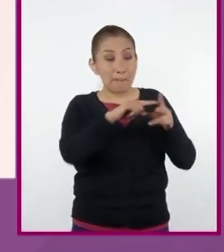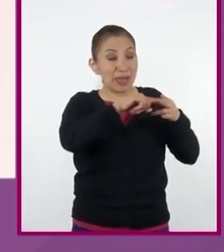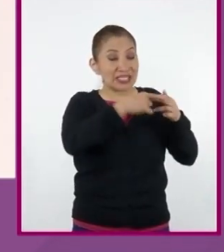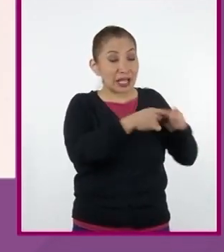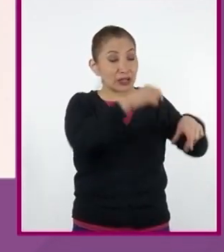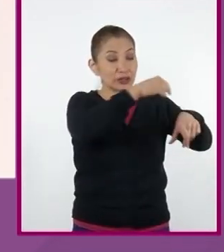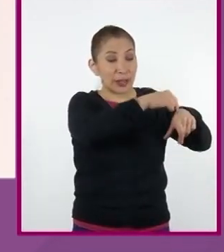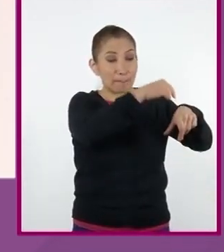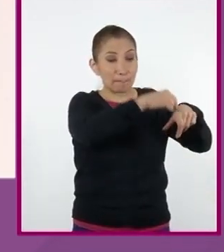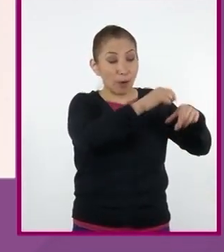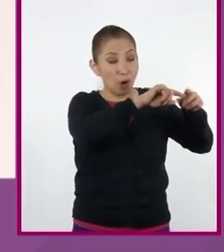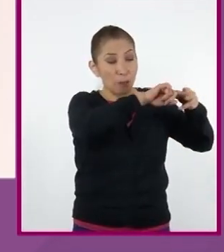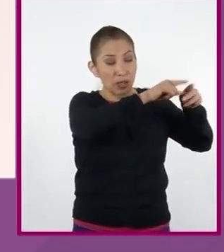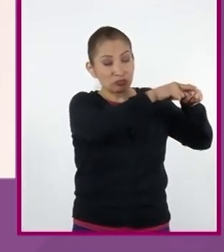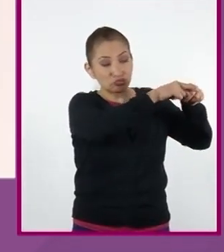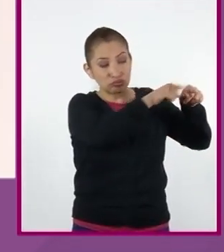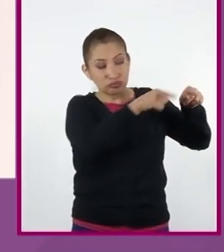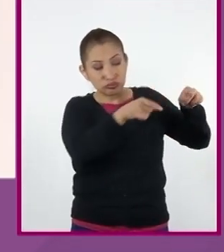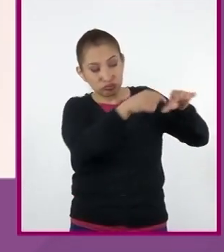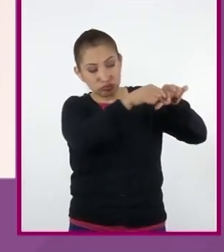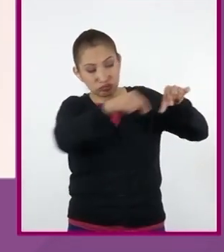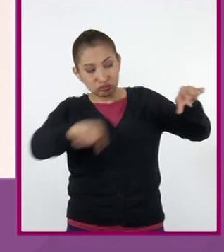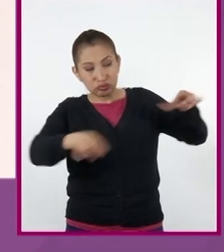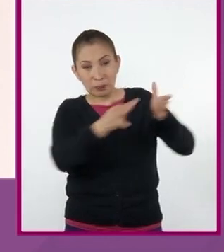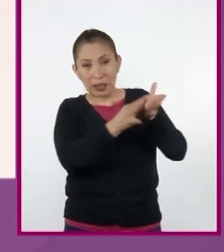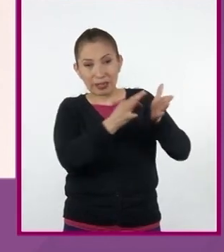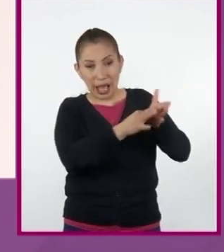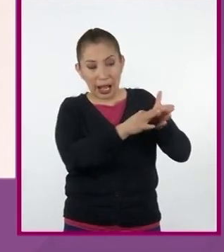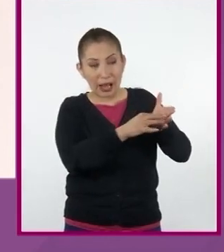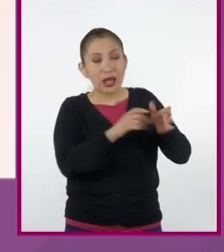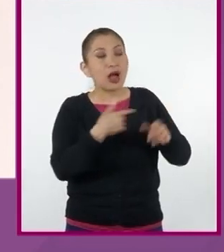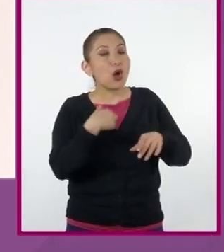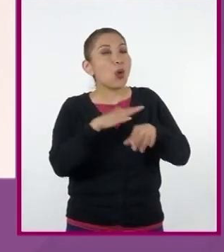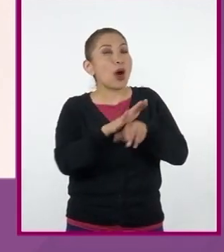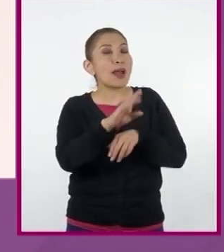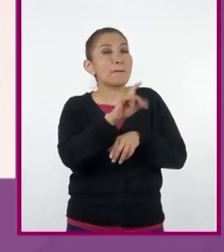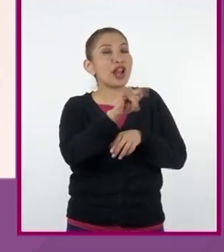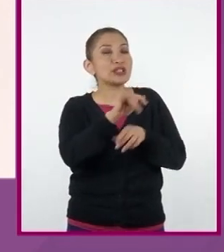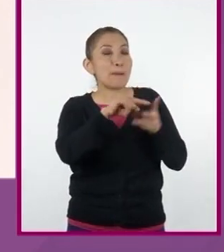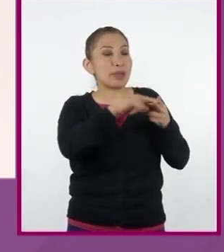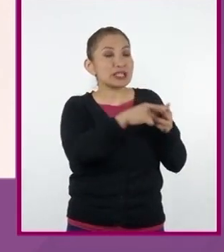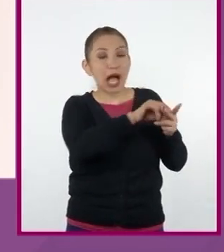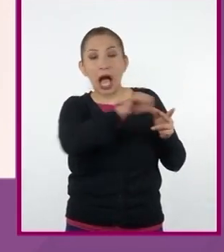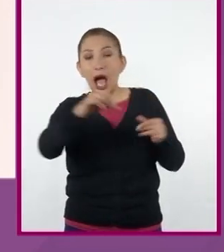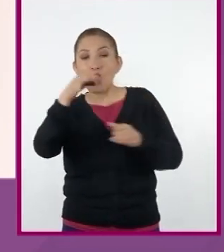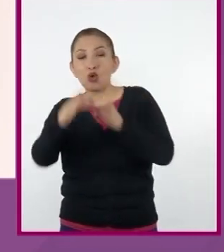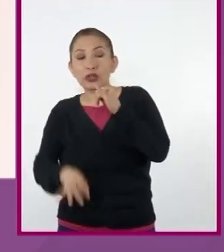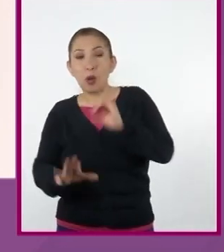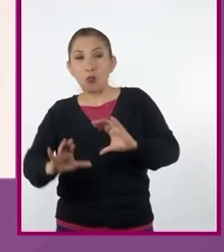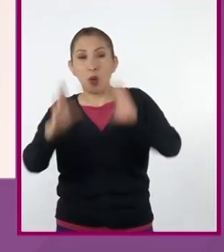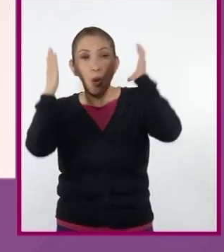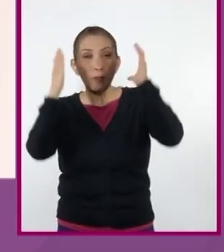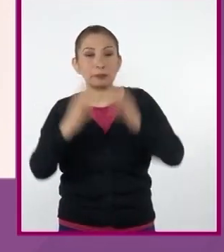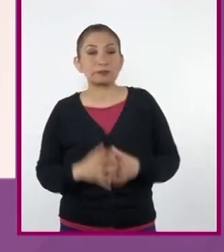del tiempo en que se desplazó por el riel, con qué velocidad inicia y la velocidad final que alcanza.